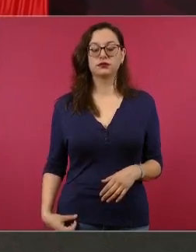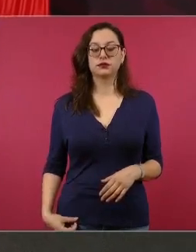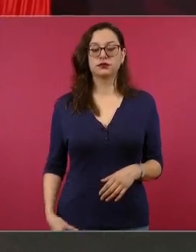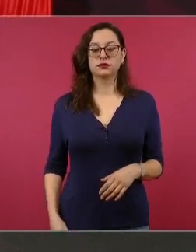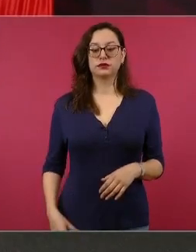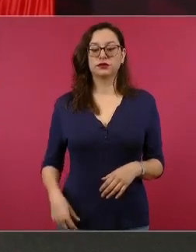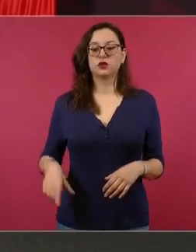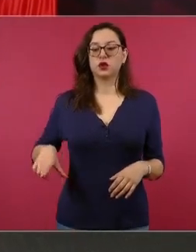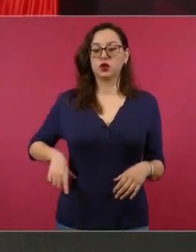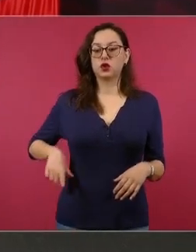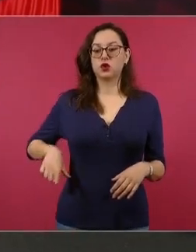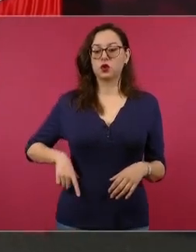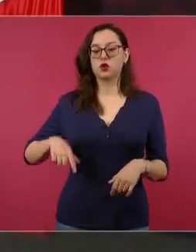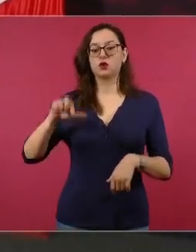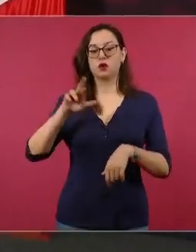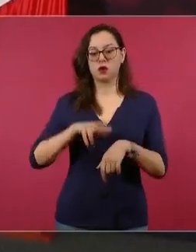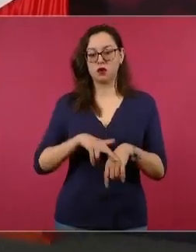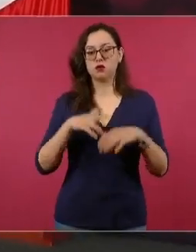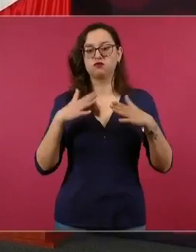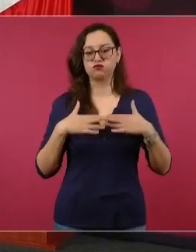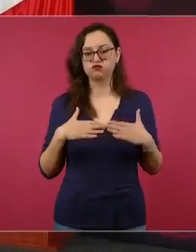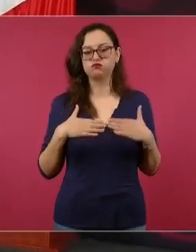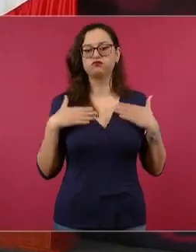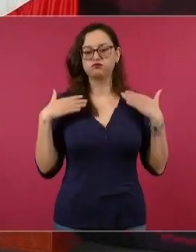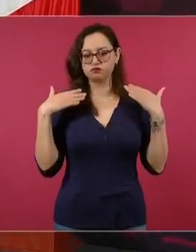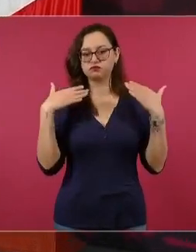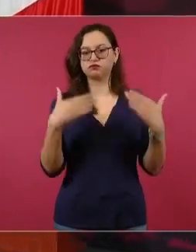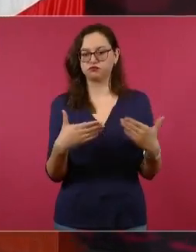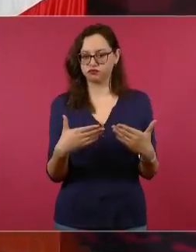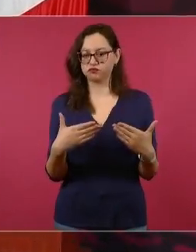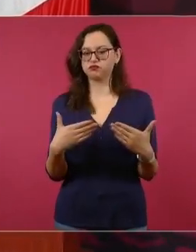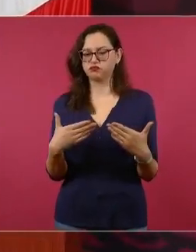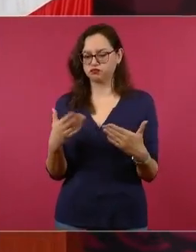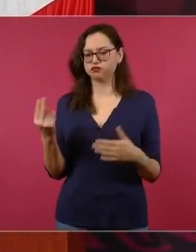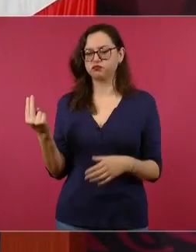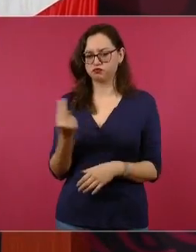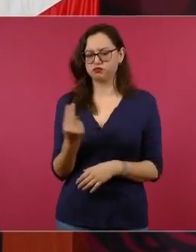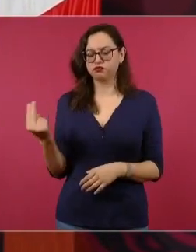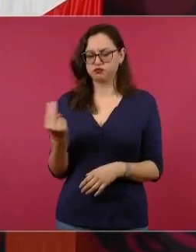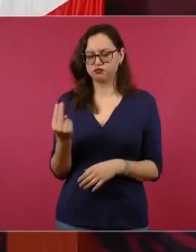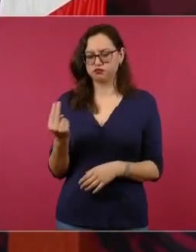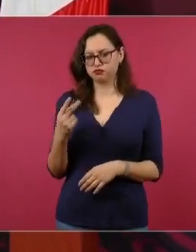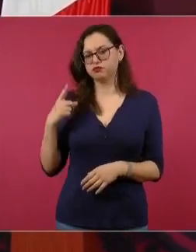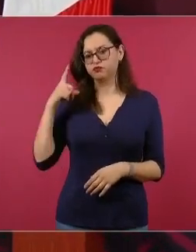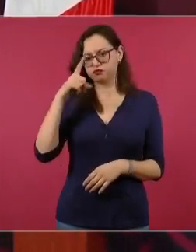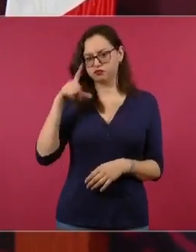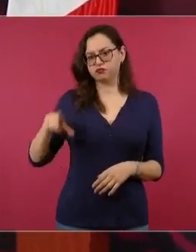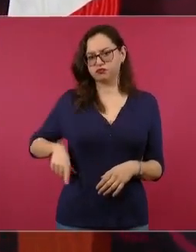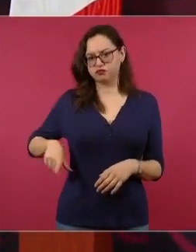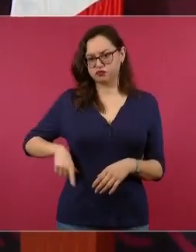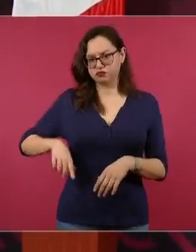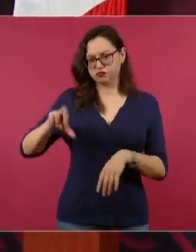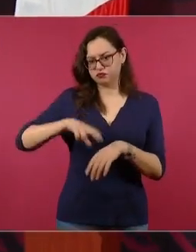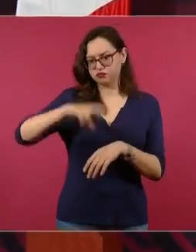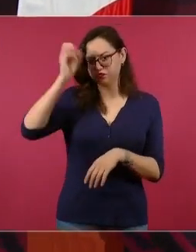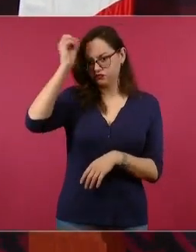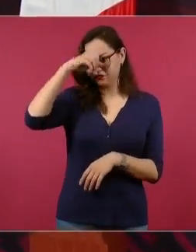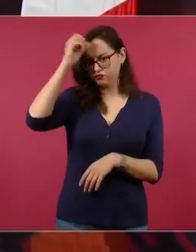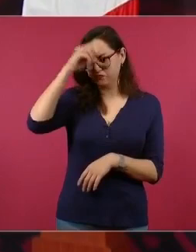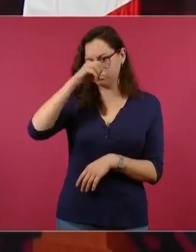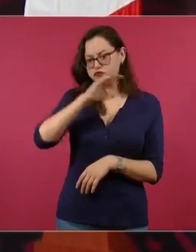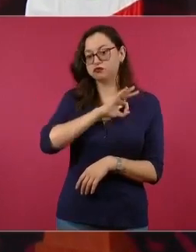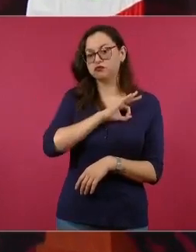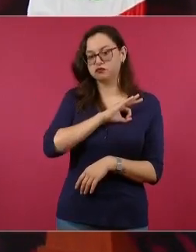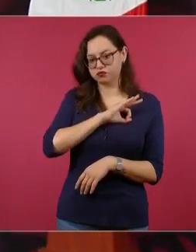Alfonso Durazo, él puede dar su opinión, desde